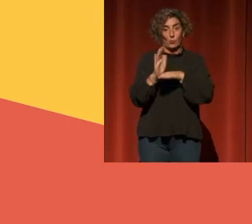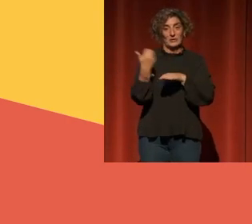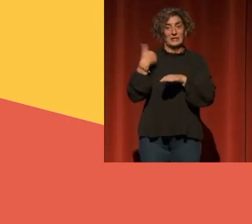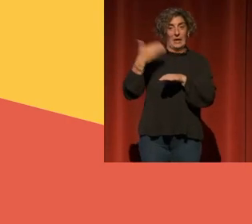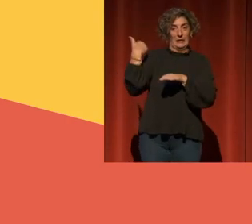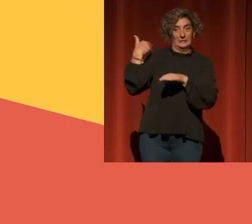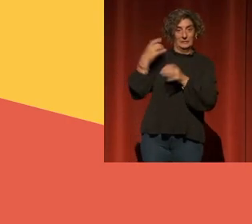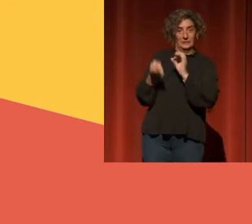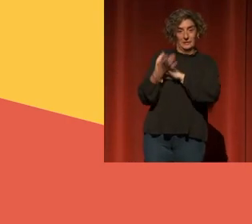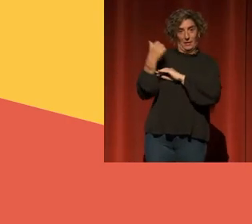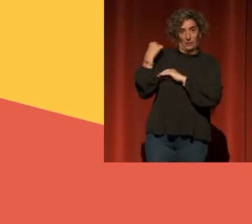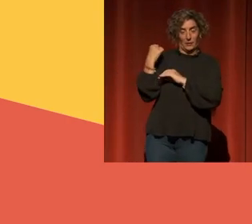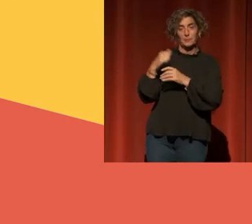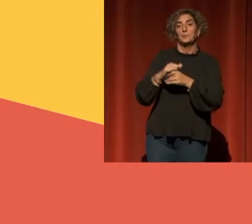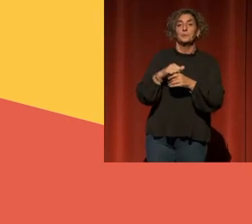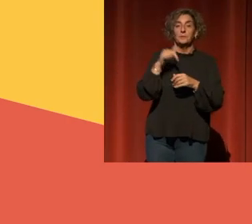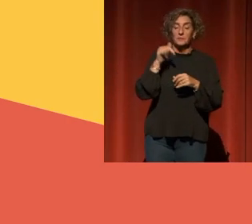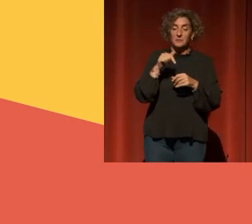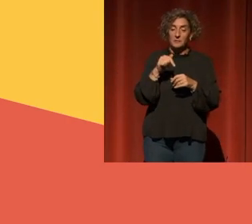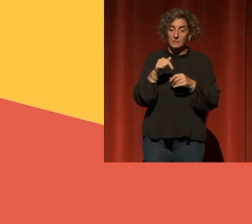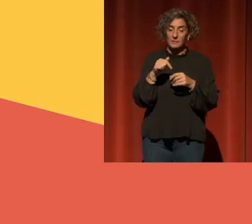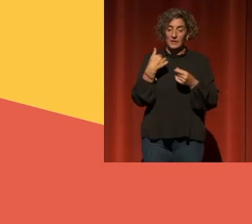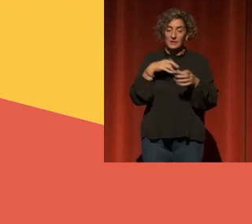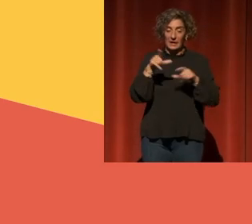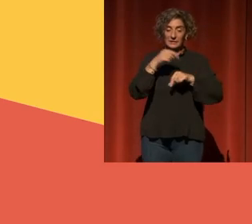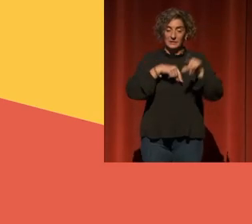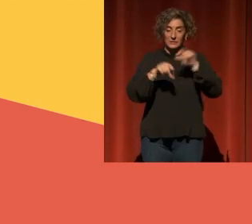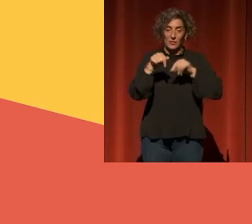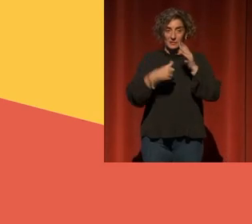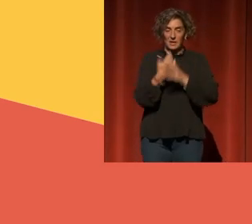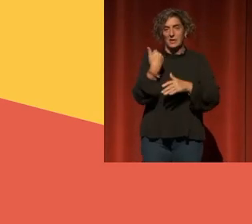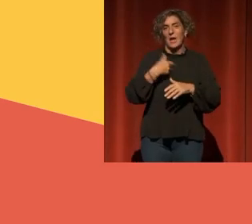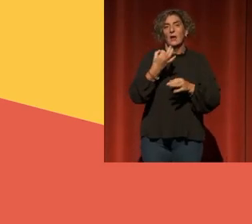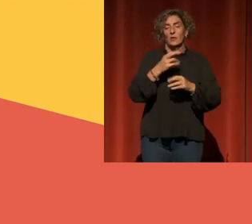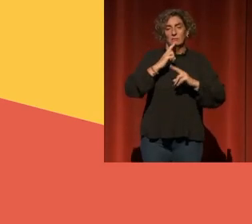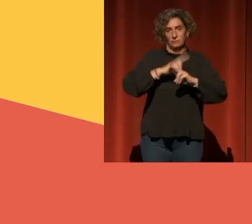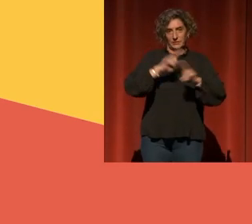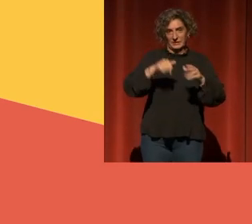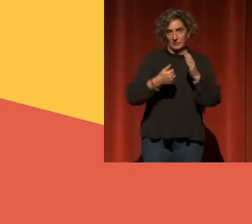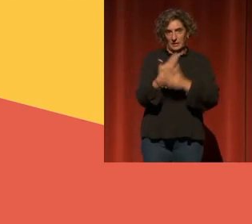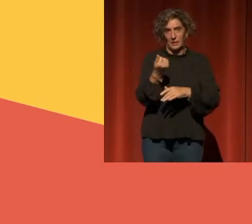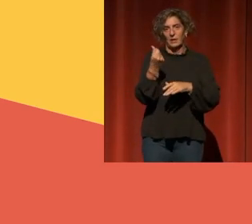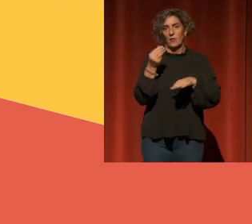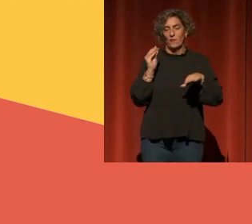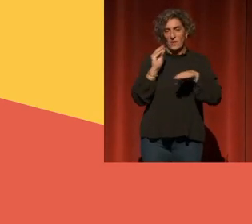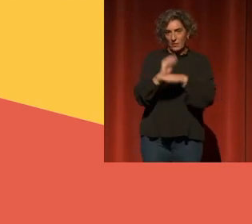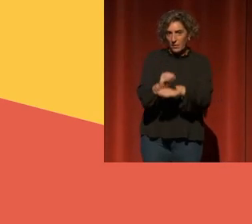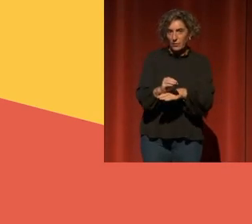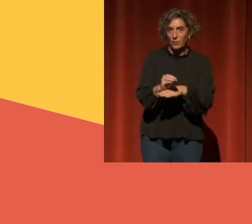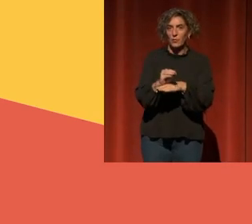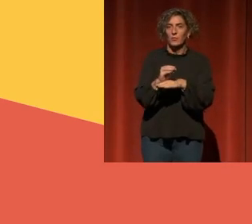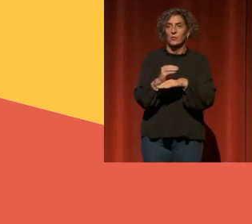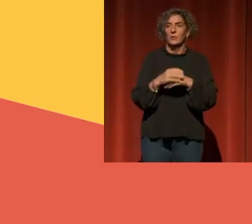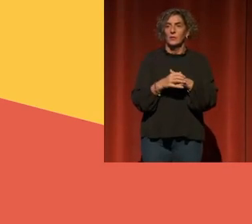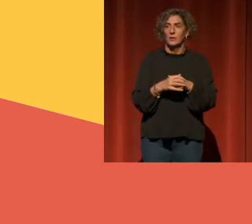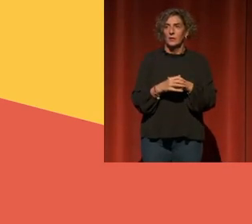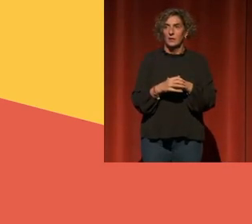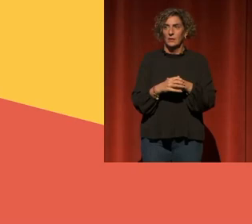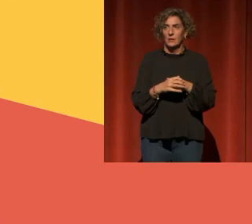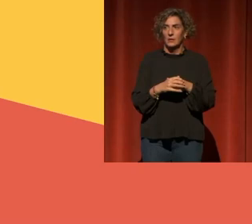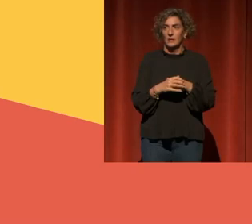allí entre los proyectos vigentes han sido mencionados esta mañana y que cuentan con financiación de erasmus Plus bueno